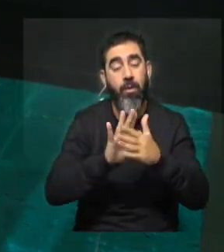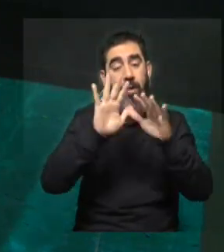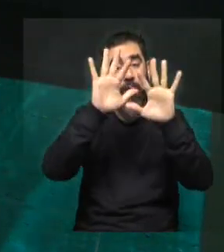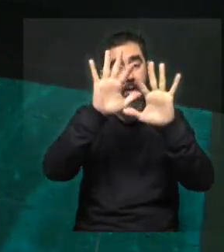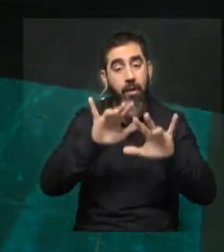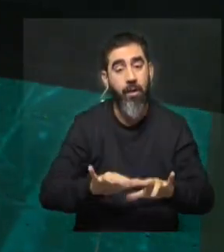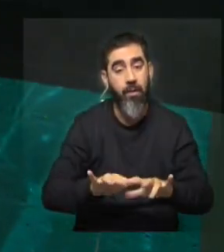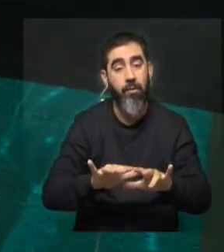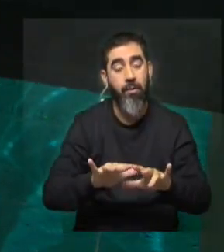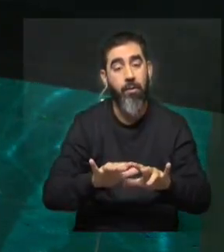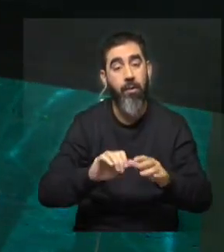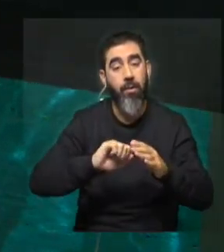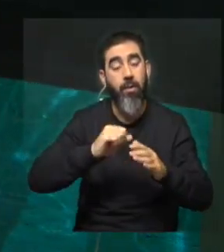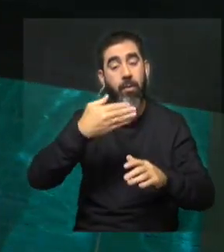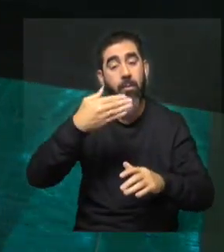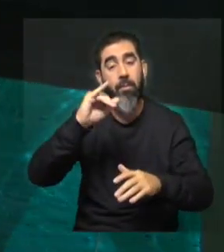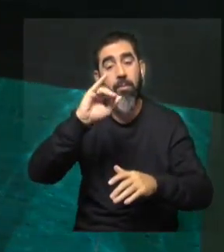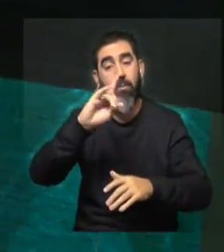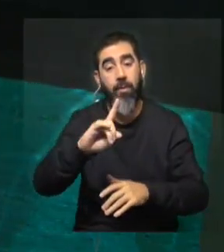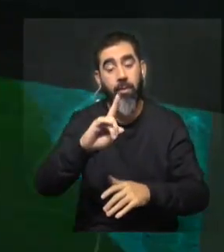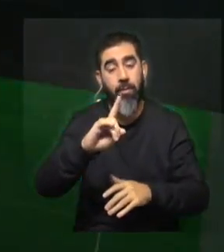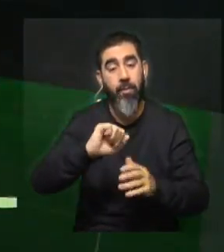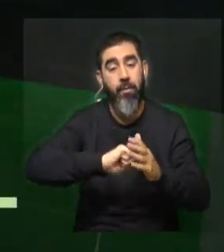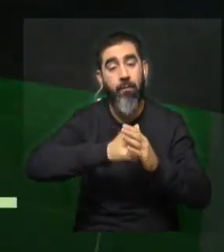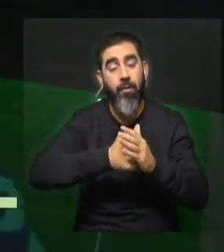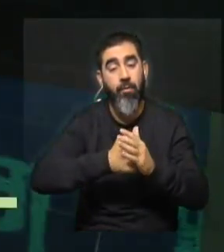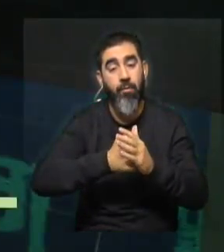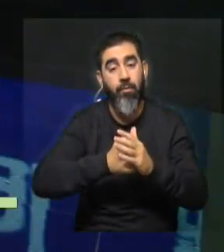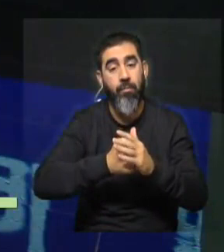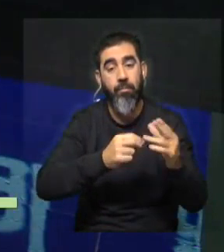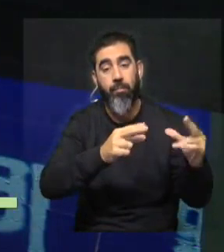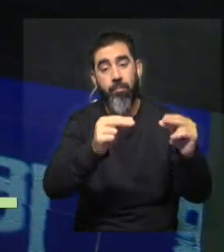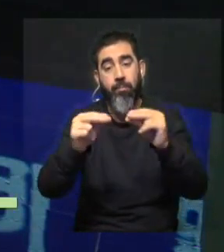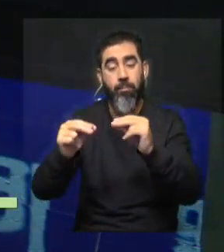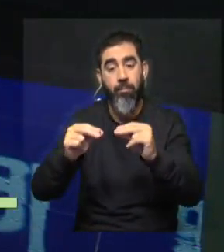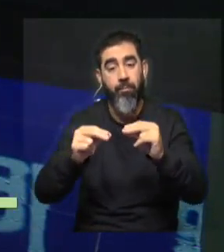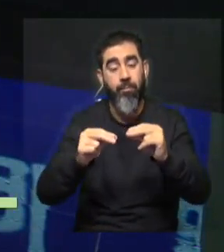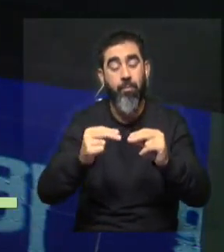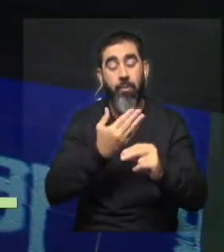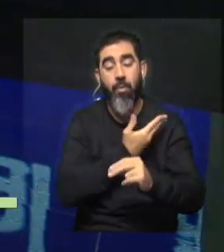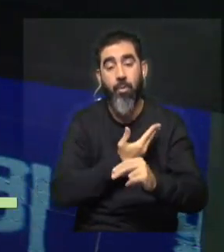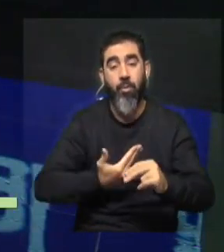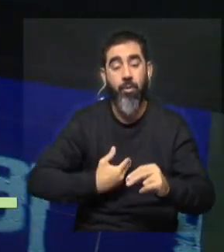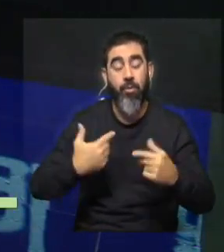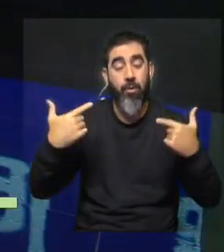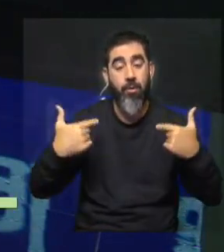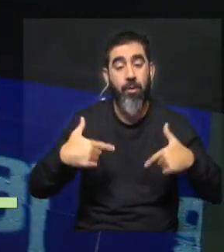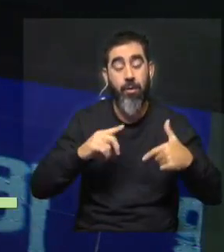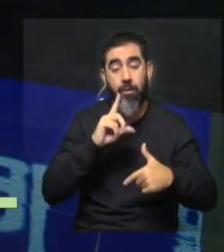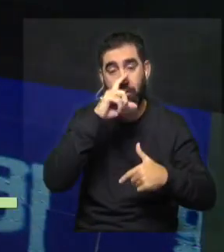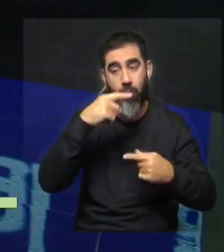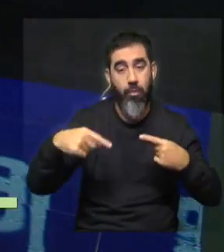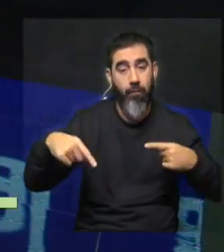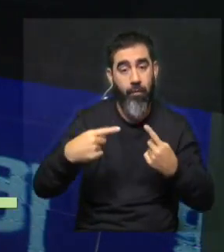enviada por el banco interamericano de desarrollo intensificó esta polémica surgida entre el poder ejecutivo y la intendencia de